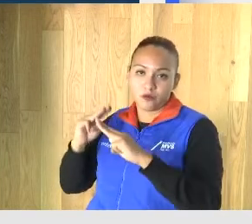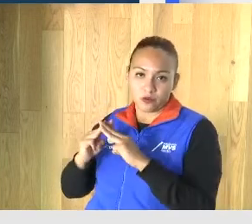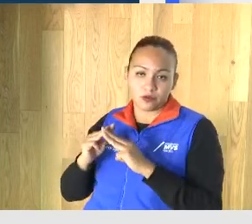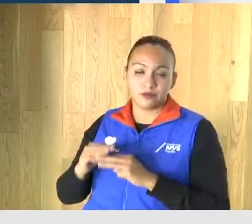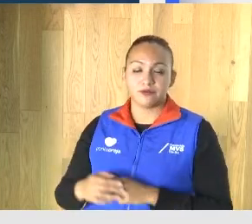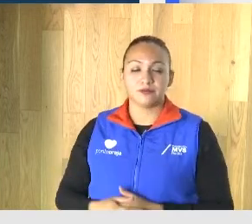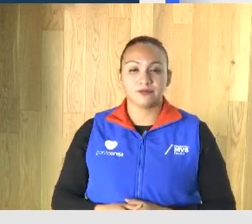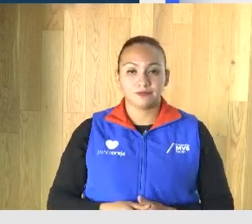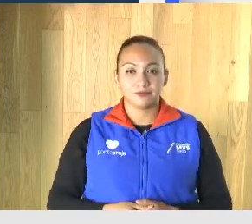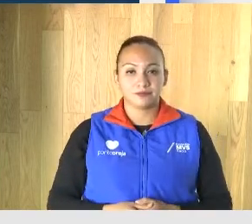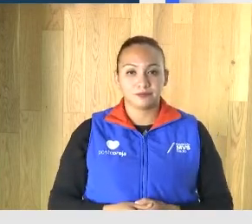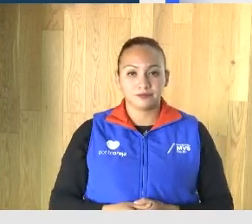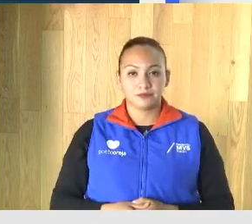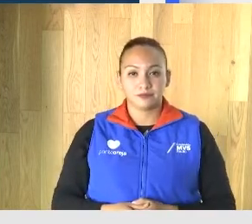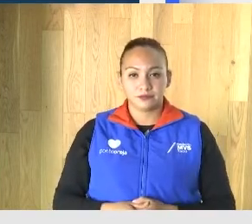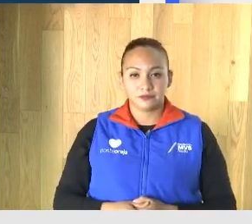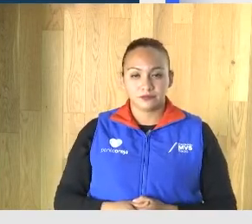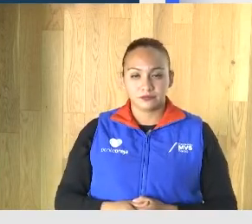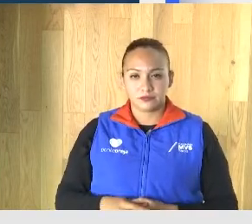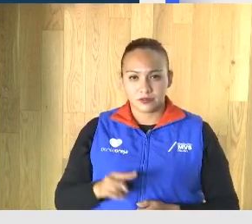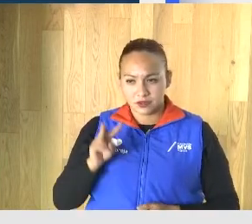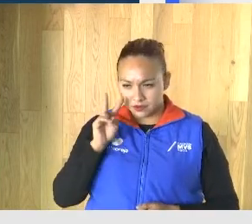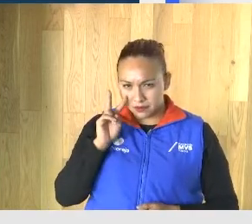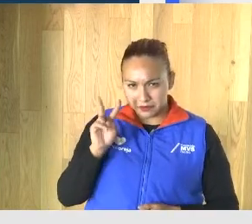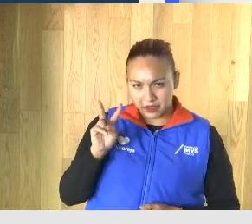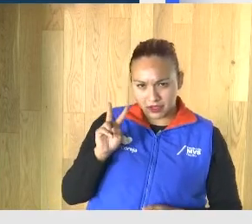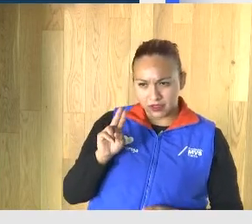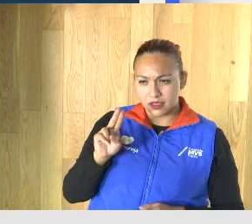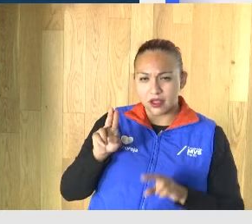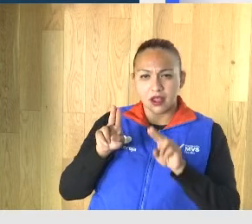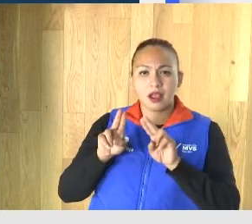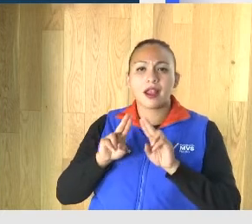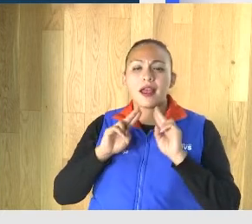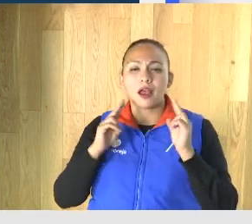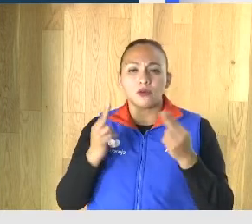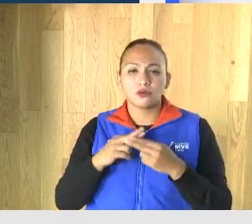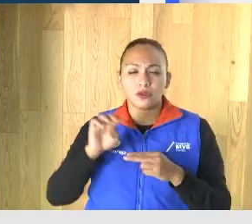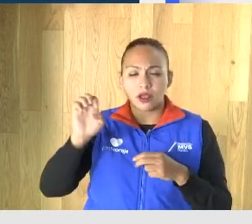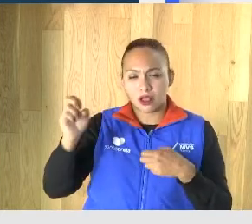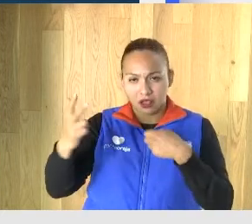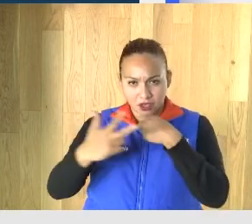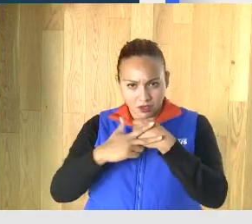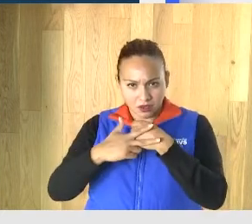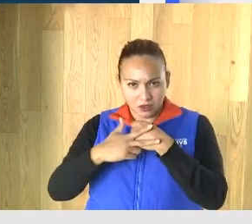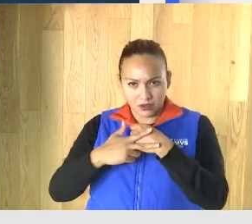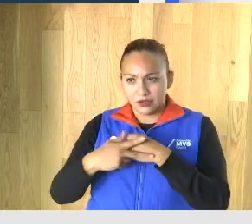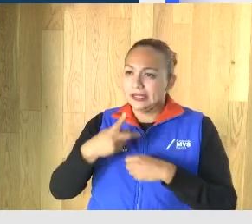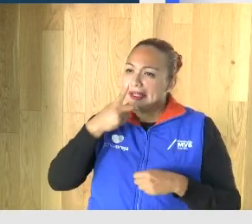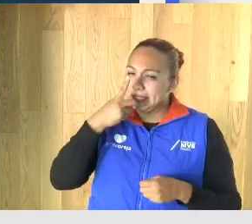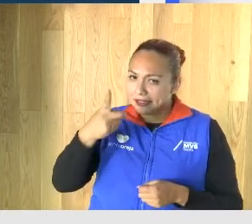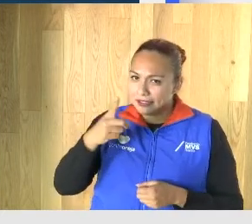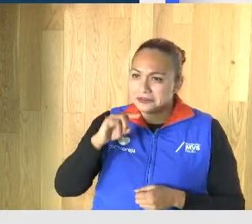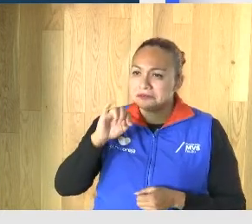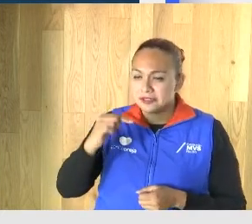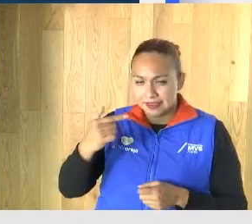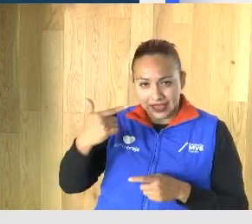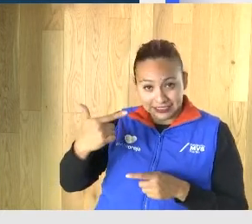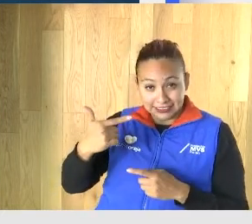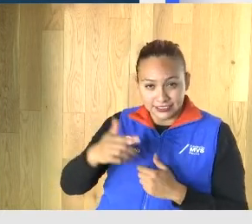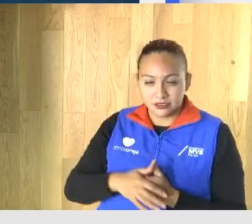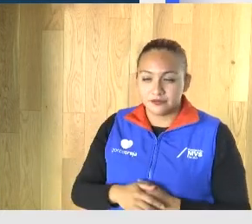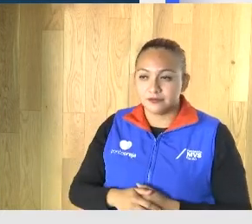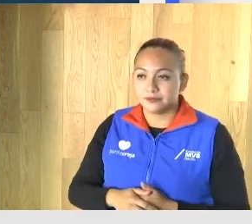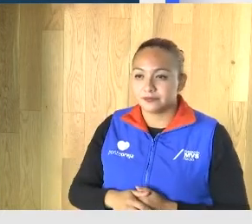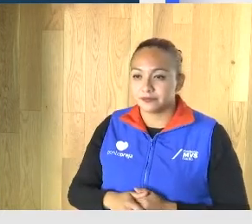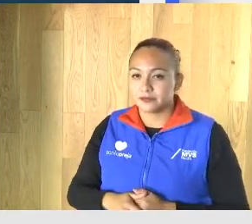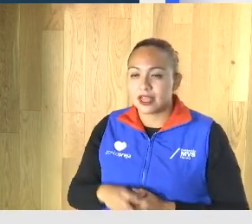acción climática. Fijaros que en la Unión Europea tenemos nuevos estándares de reporte ESG y con una hoja de ruta,